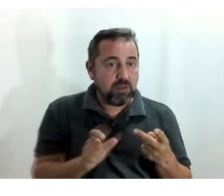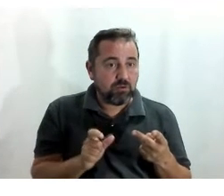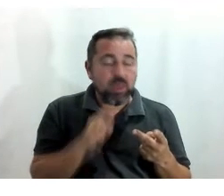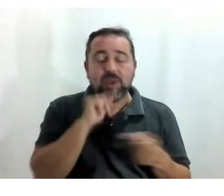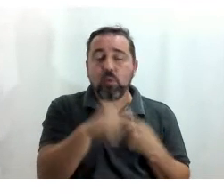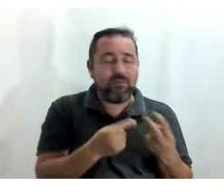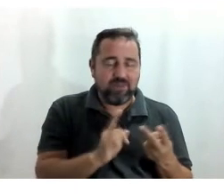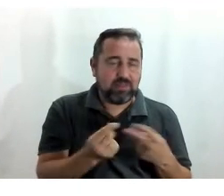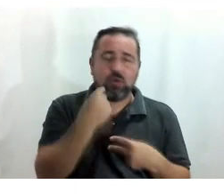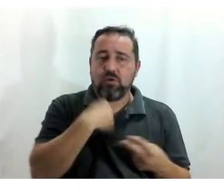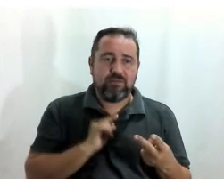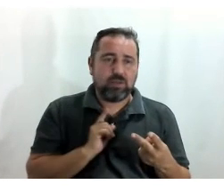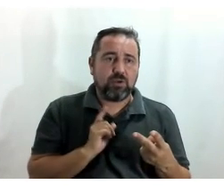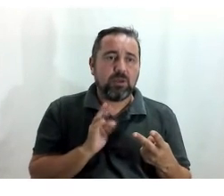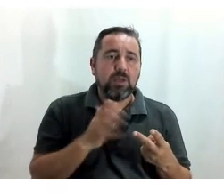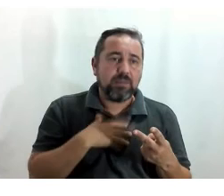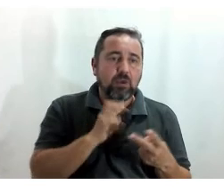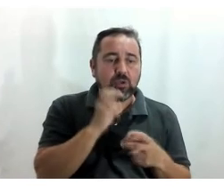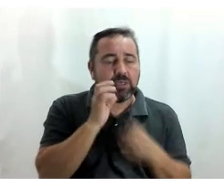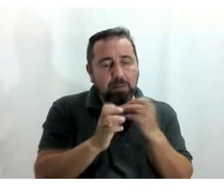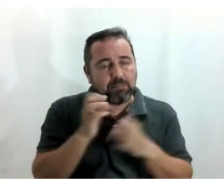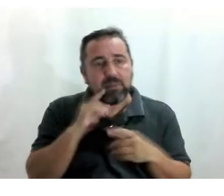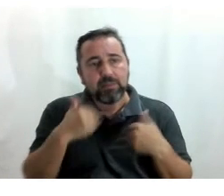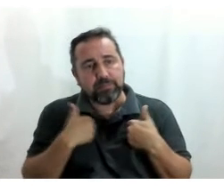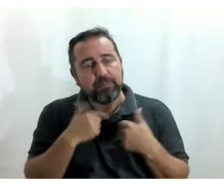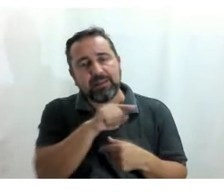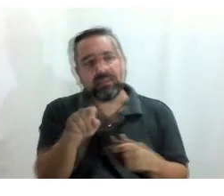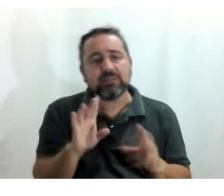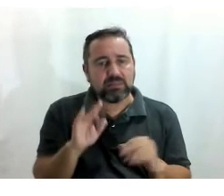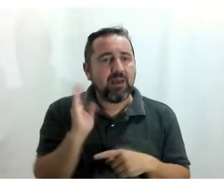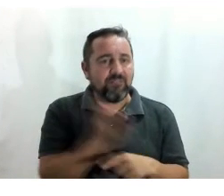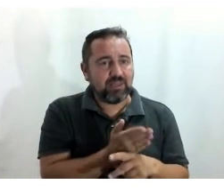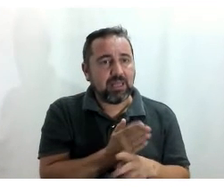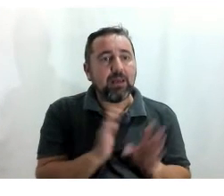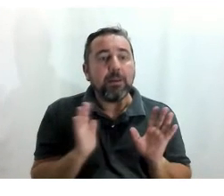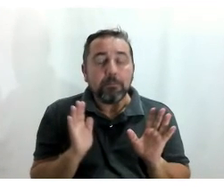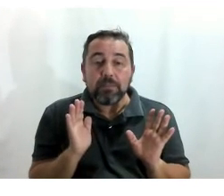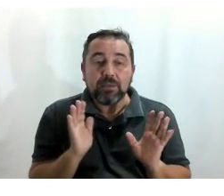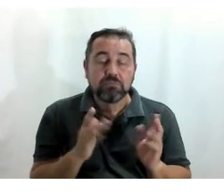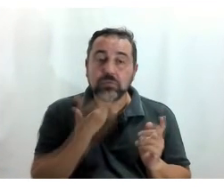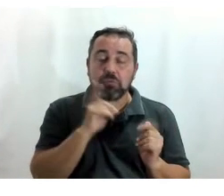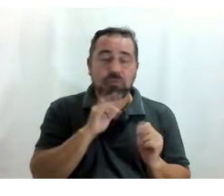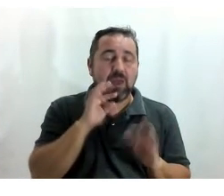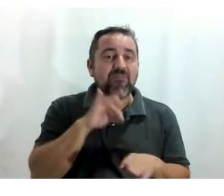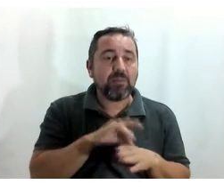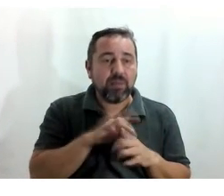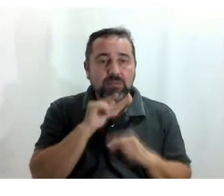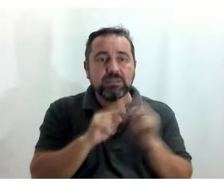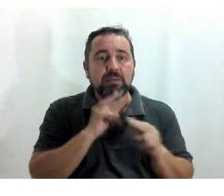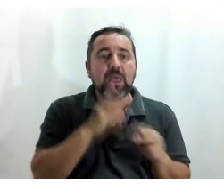infectan a los humanos, pero sí a algunas otras especies de primates. Y actualmente no se conocen enfermedades causadas por